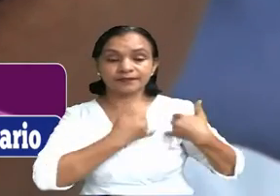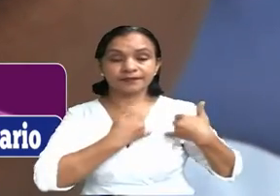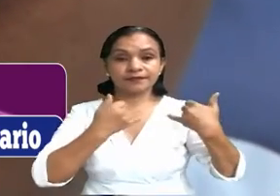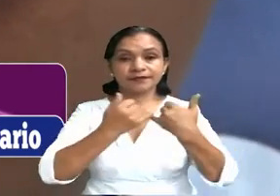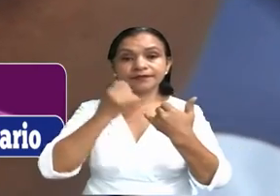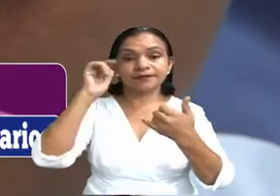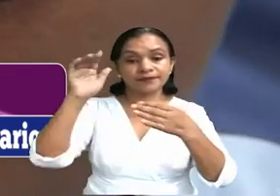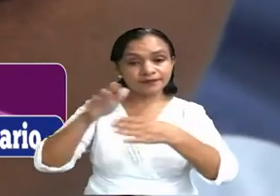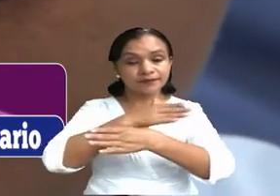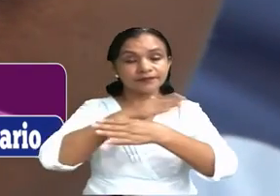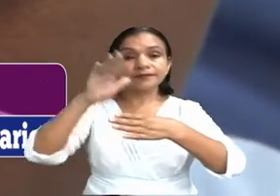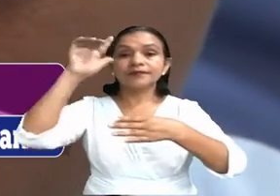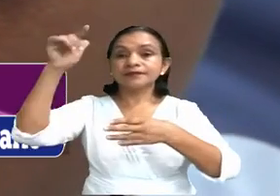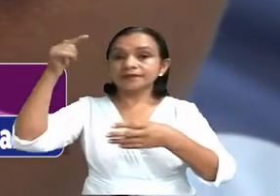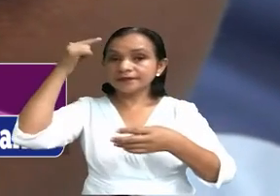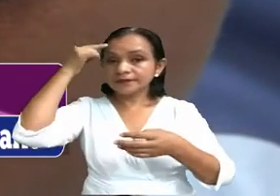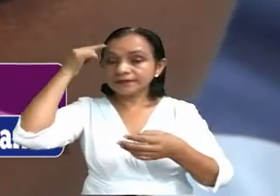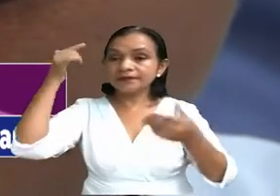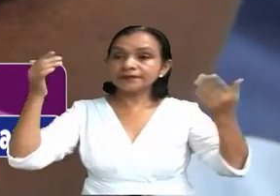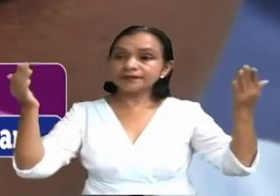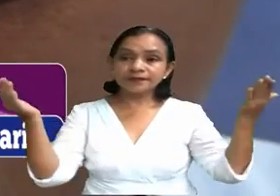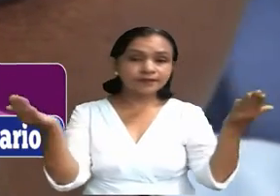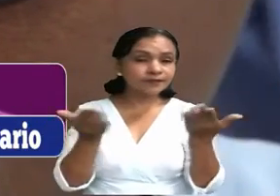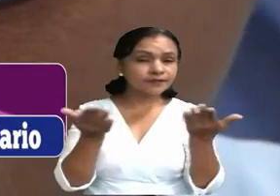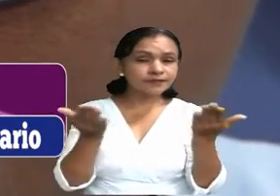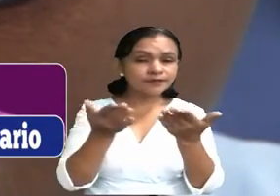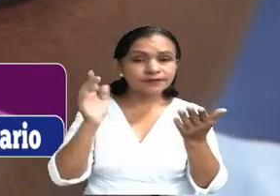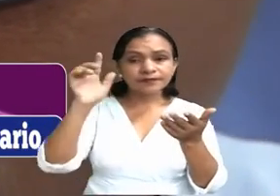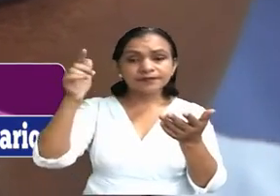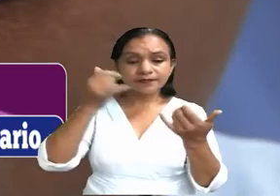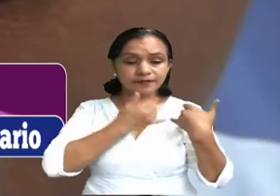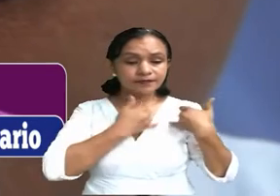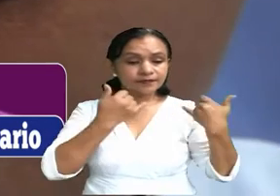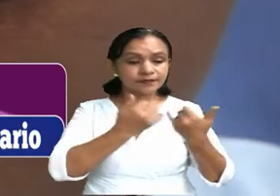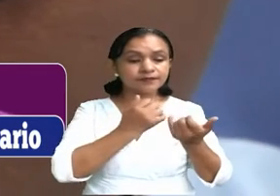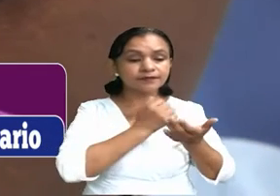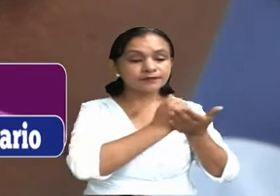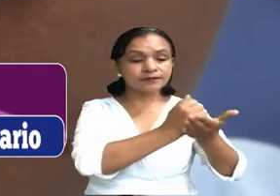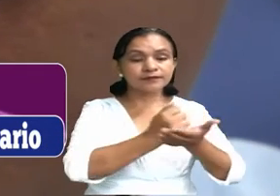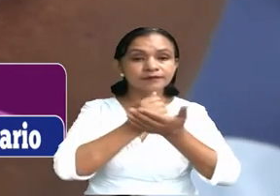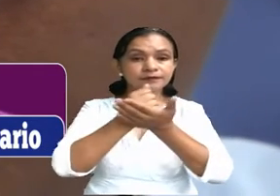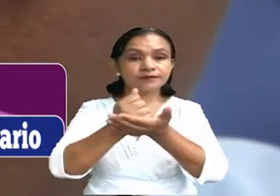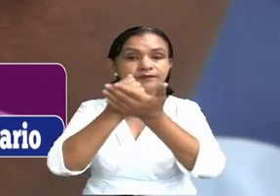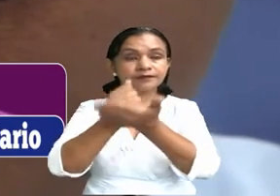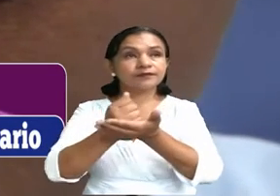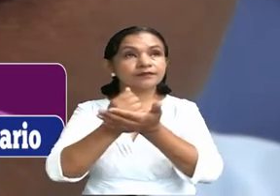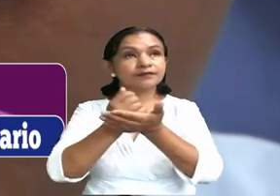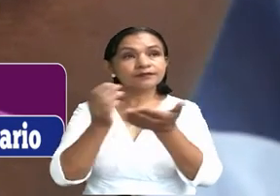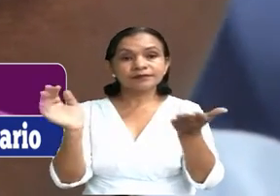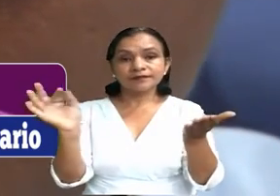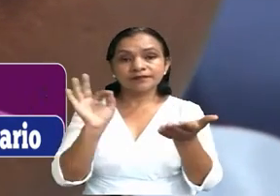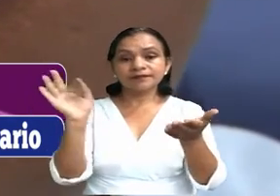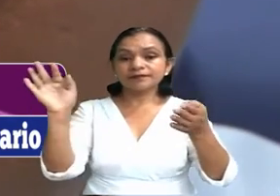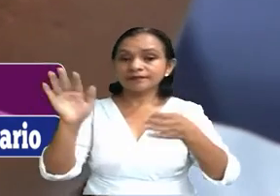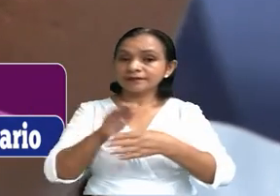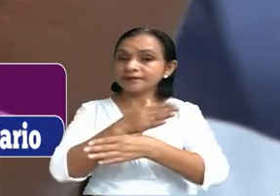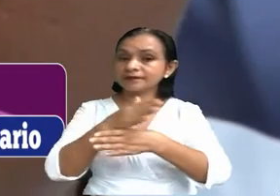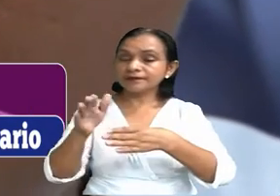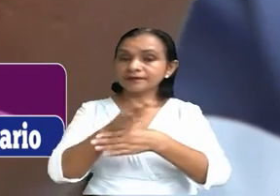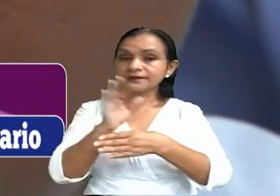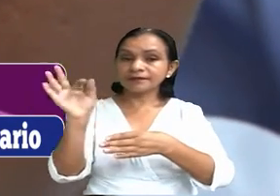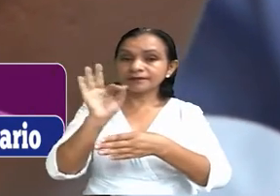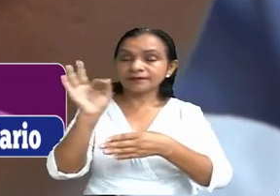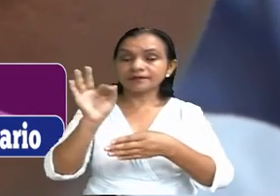gobierno en cómo irle dando salida, cómo irle dando forma a las distintas